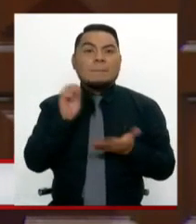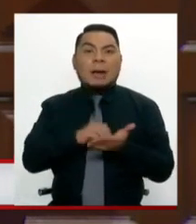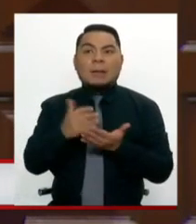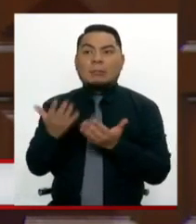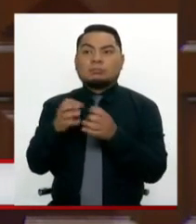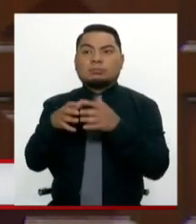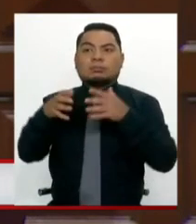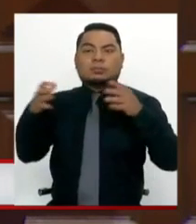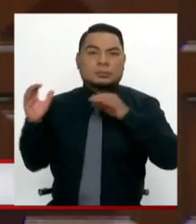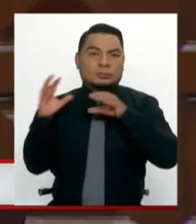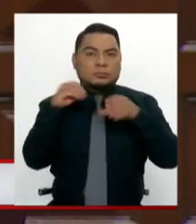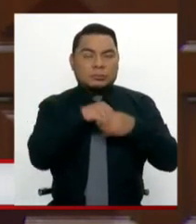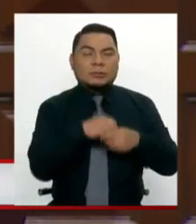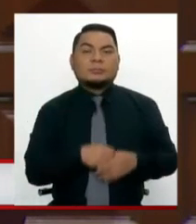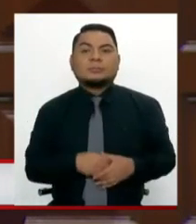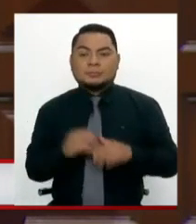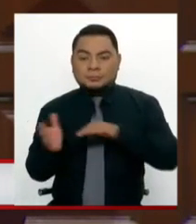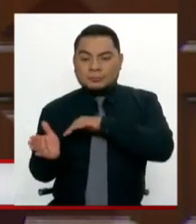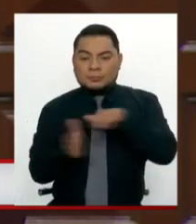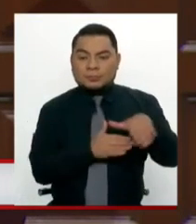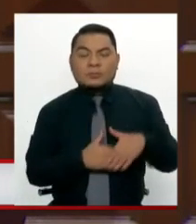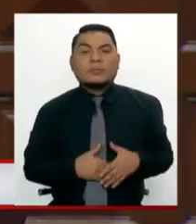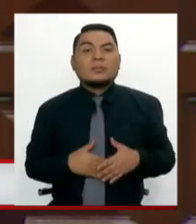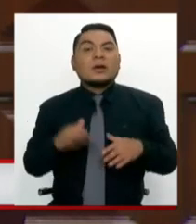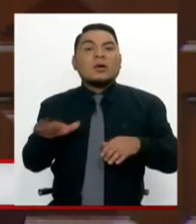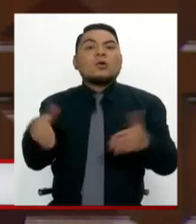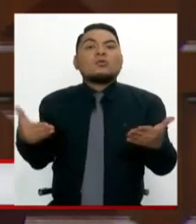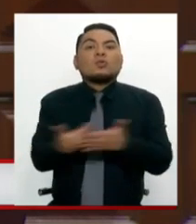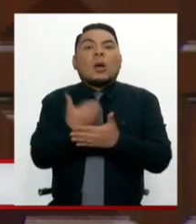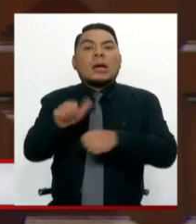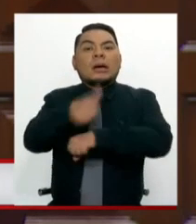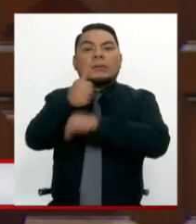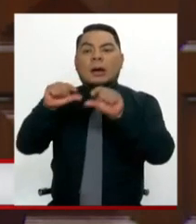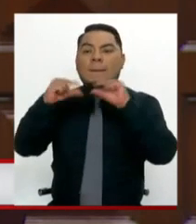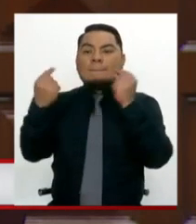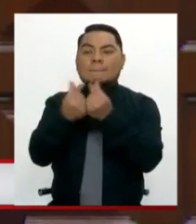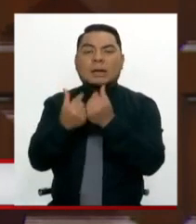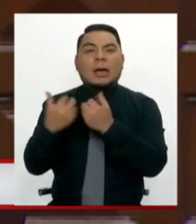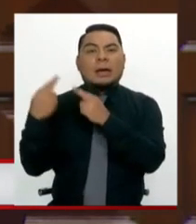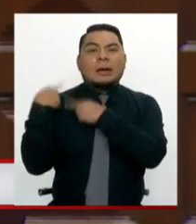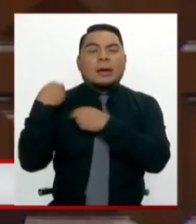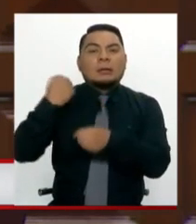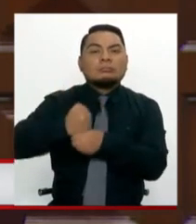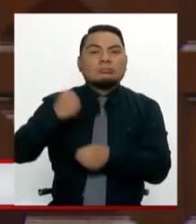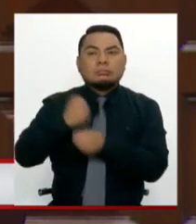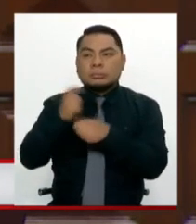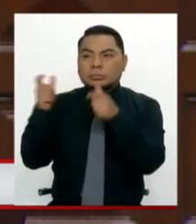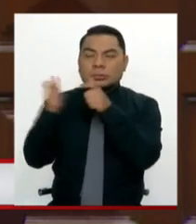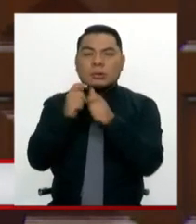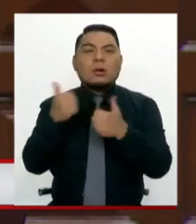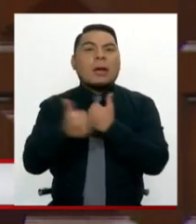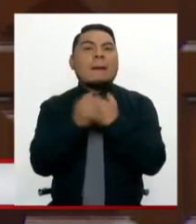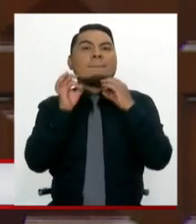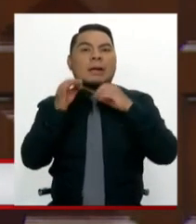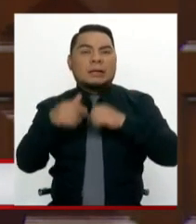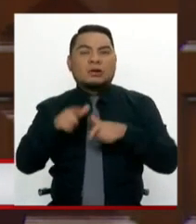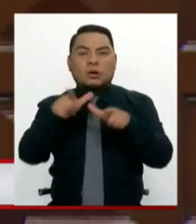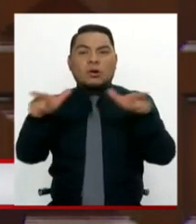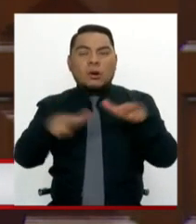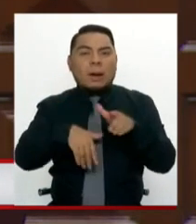mayor. Se crearán las brigadas especiales contra el crimen en los distritos con mayor incidencia